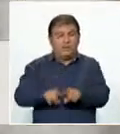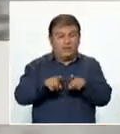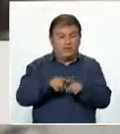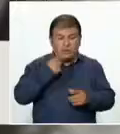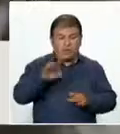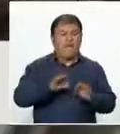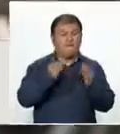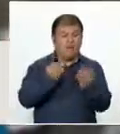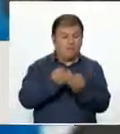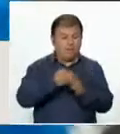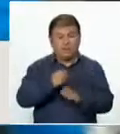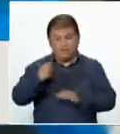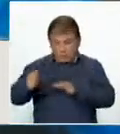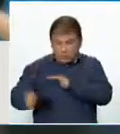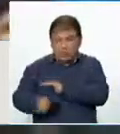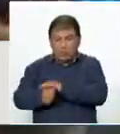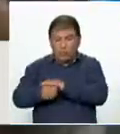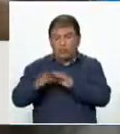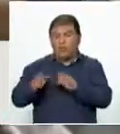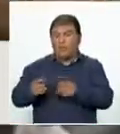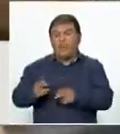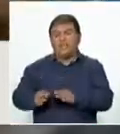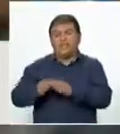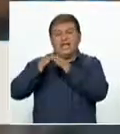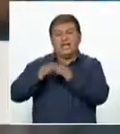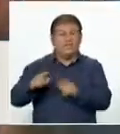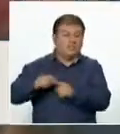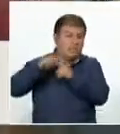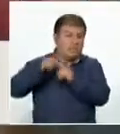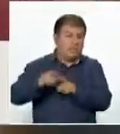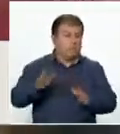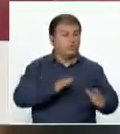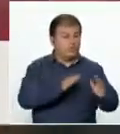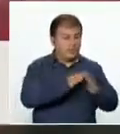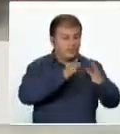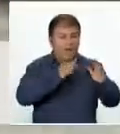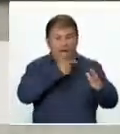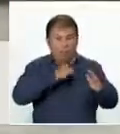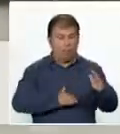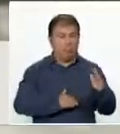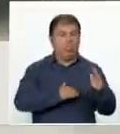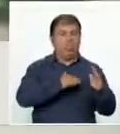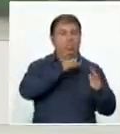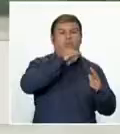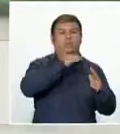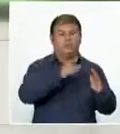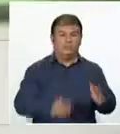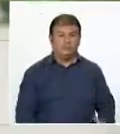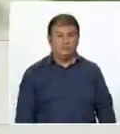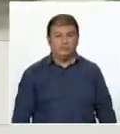familias peruanas en albergues especiales debido a que sus viviendas están prácticamente bajo el agua.